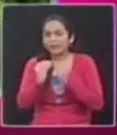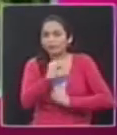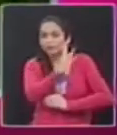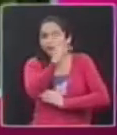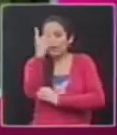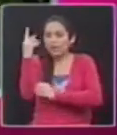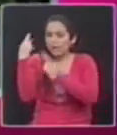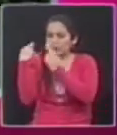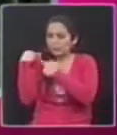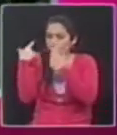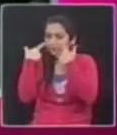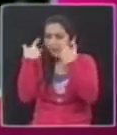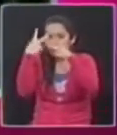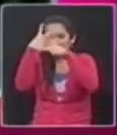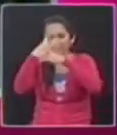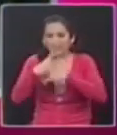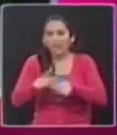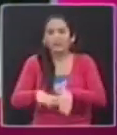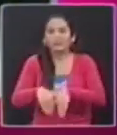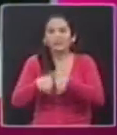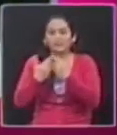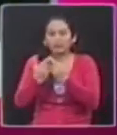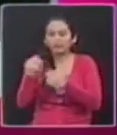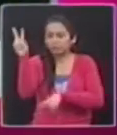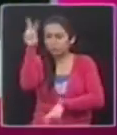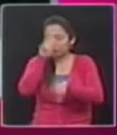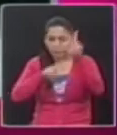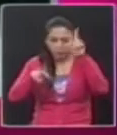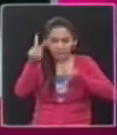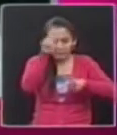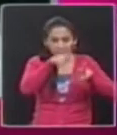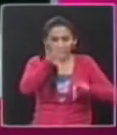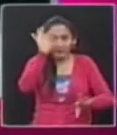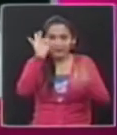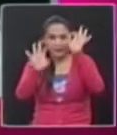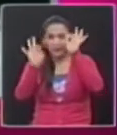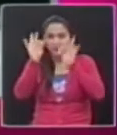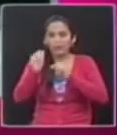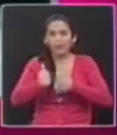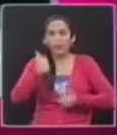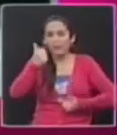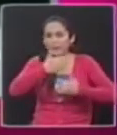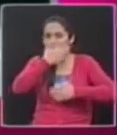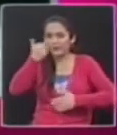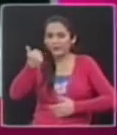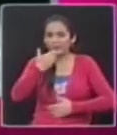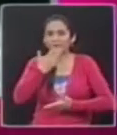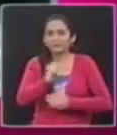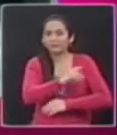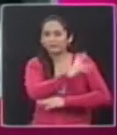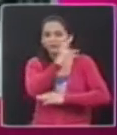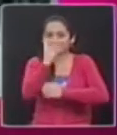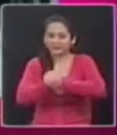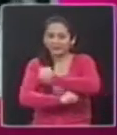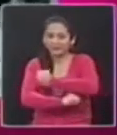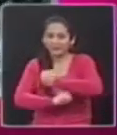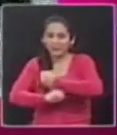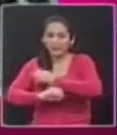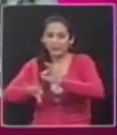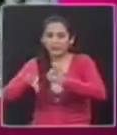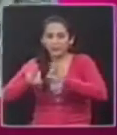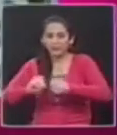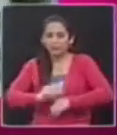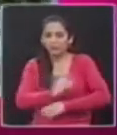bosque en estas 8 categorías que tienen que ver con manejo forestal sustentable, plantaciones